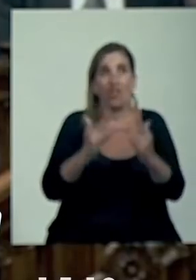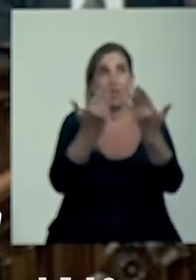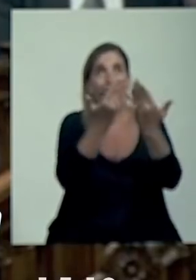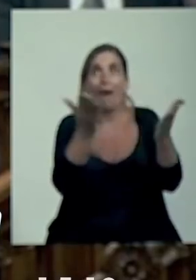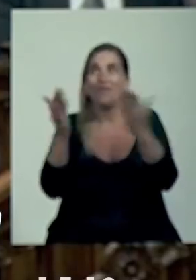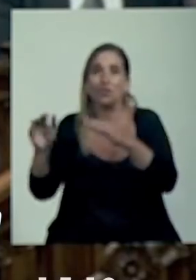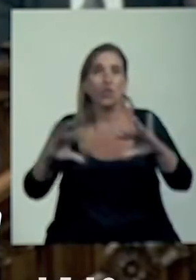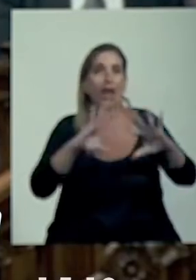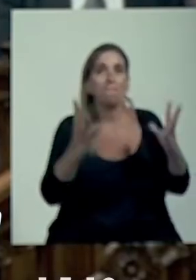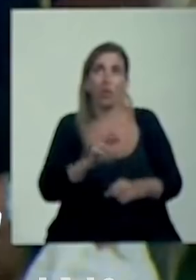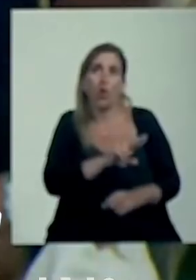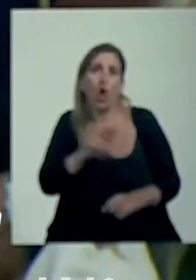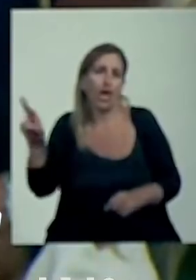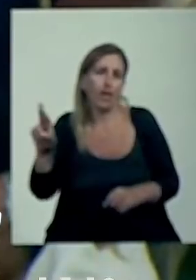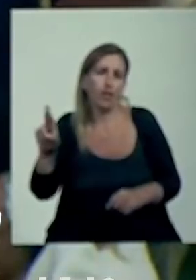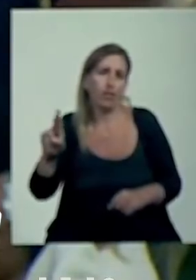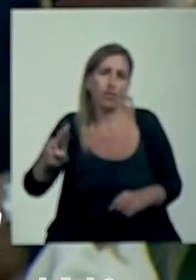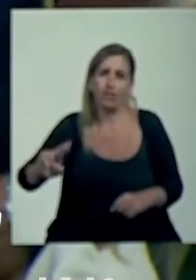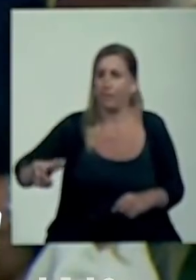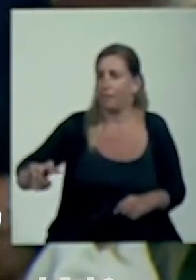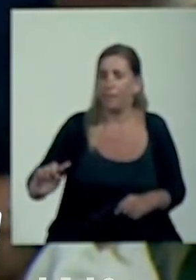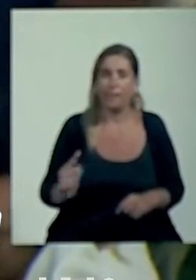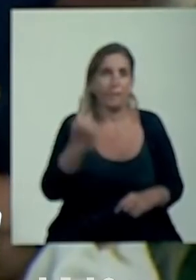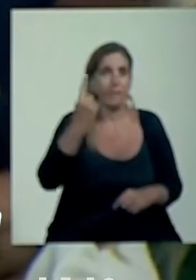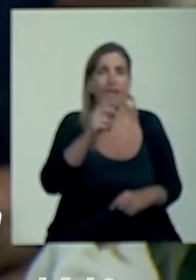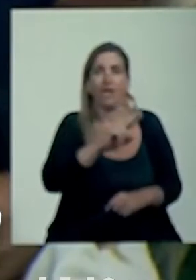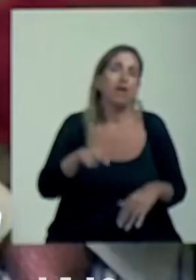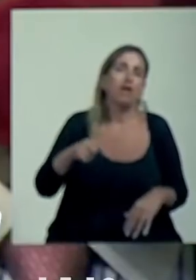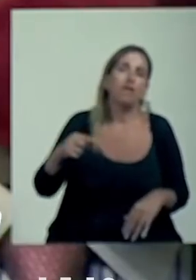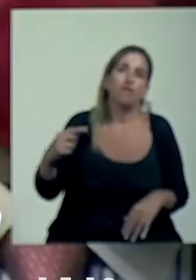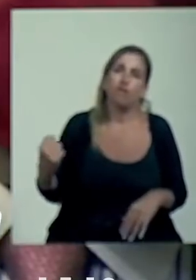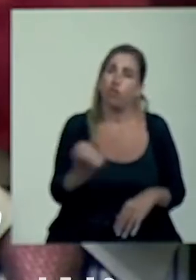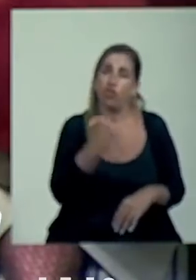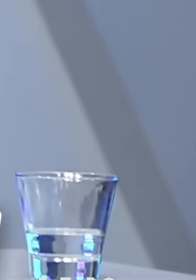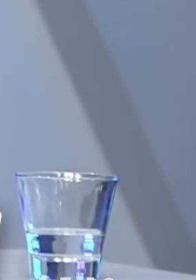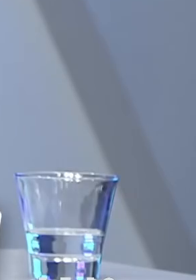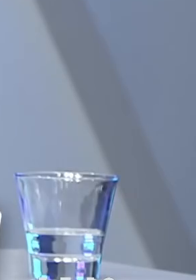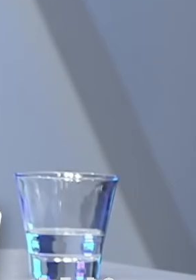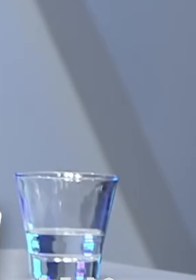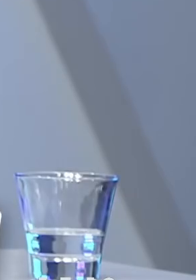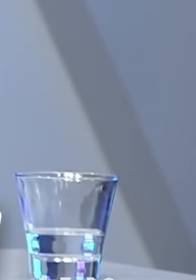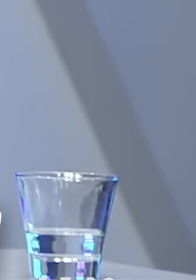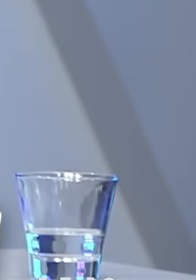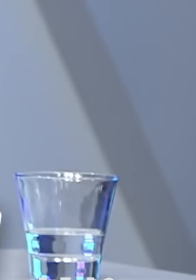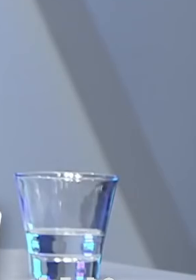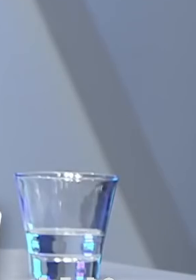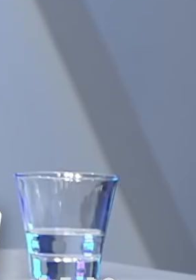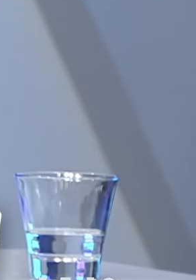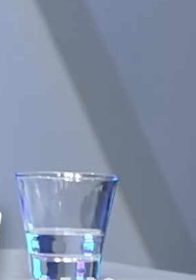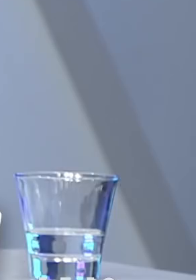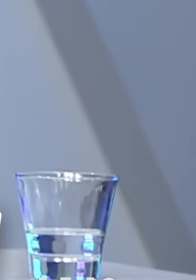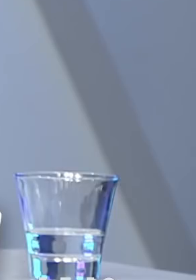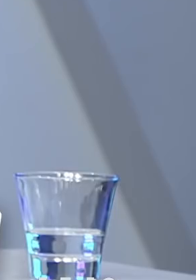quiere esto pensemos en otra cosa en este sentido dio la vida continuar o no propone pero justamente la productiva ahí porque acá en